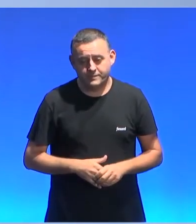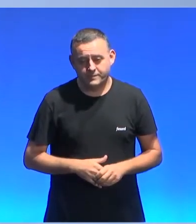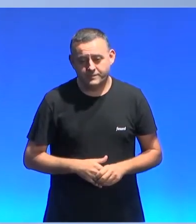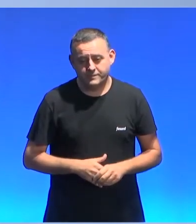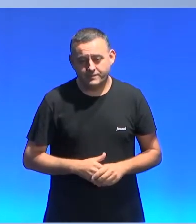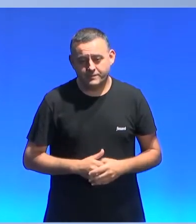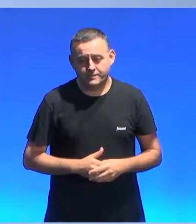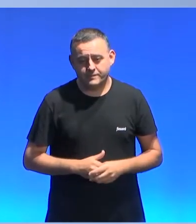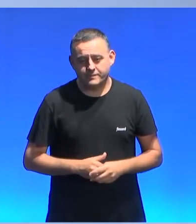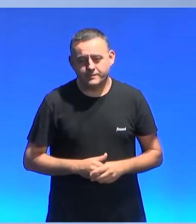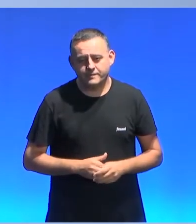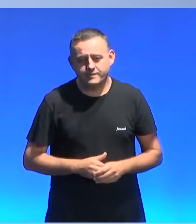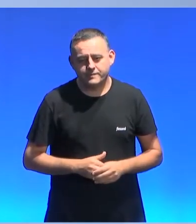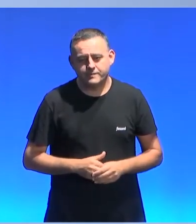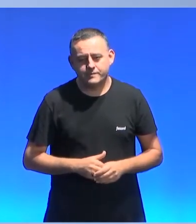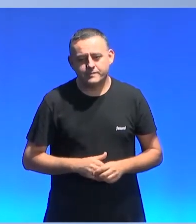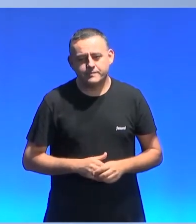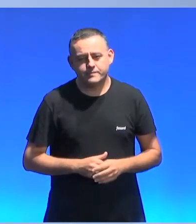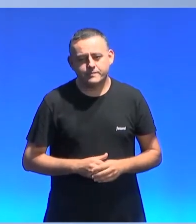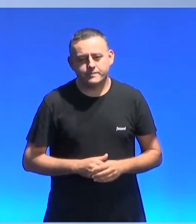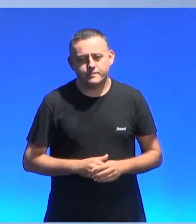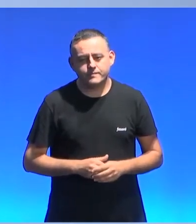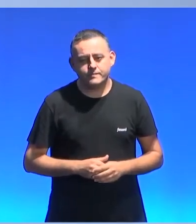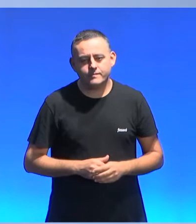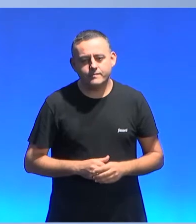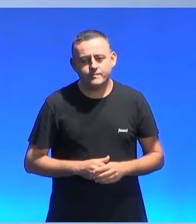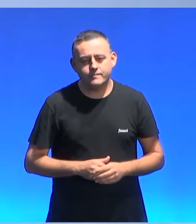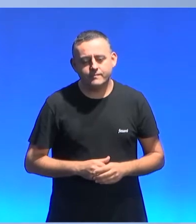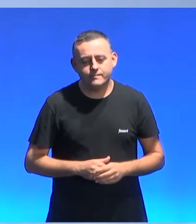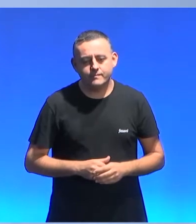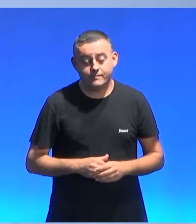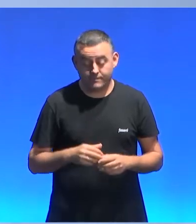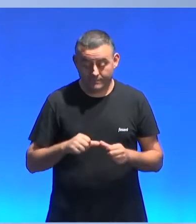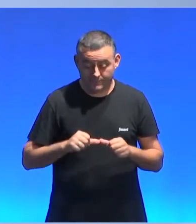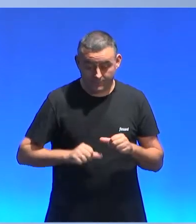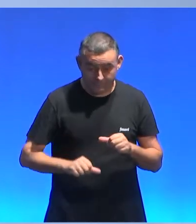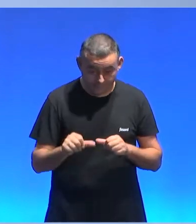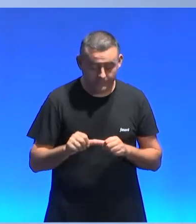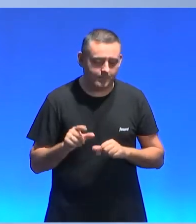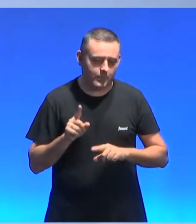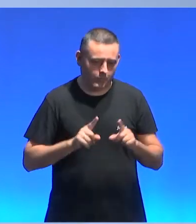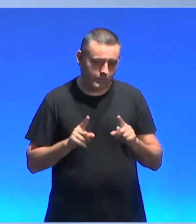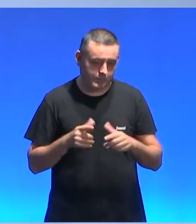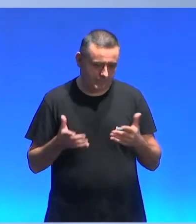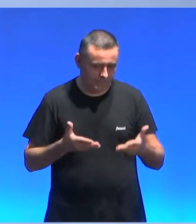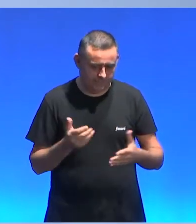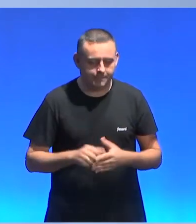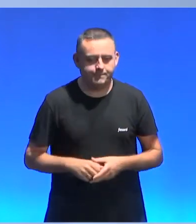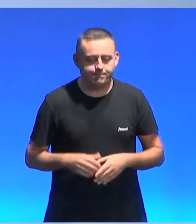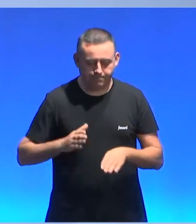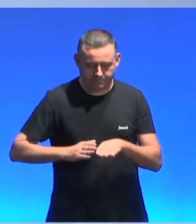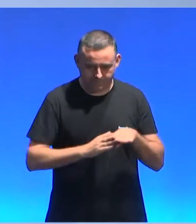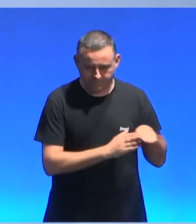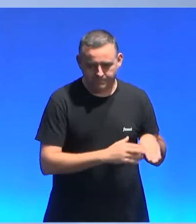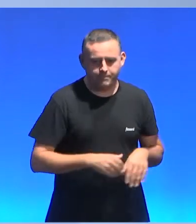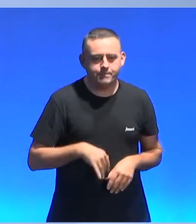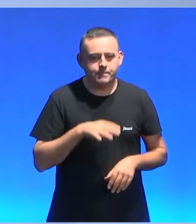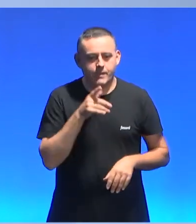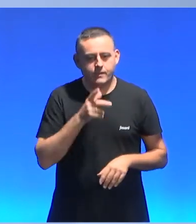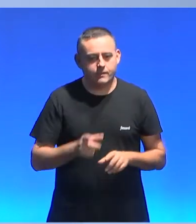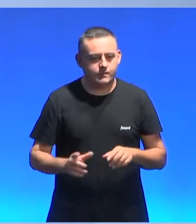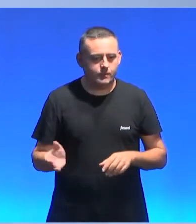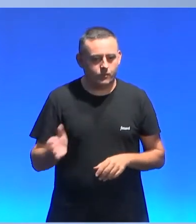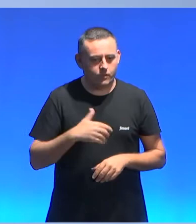Desde allí el tema se hace más gordo, porque uno... Otro caso, estamos en Argentina,